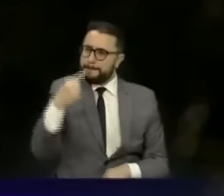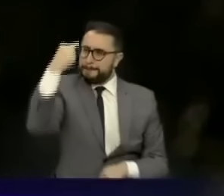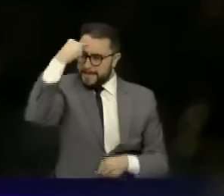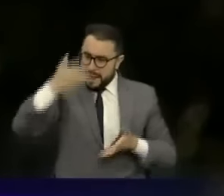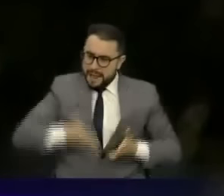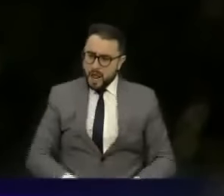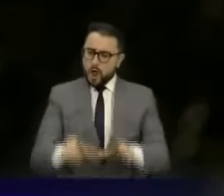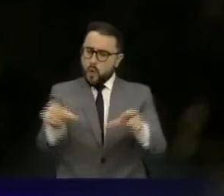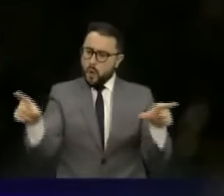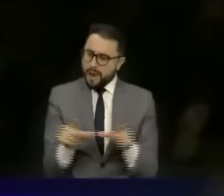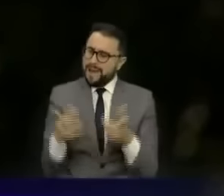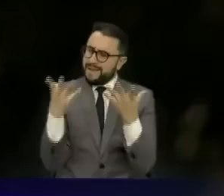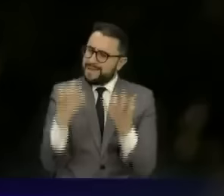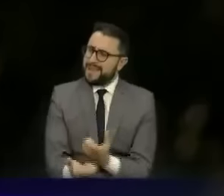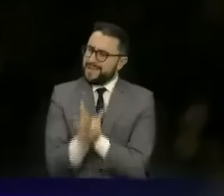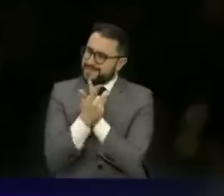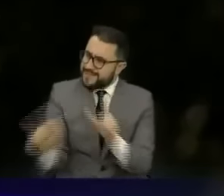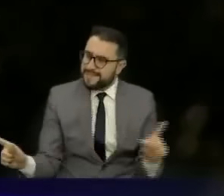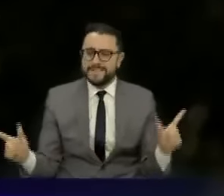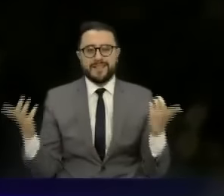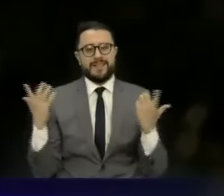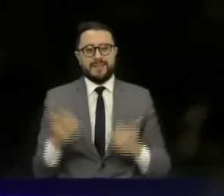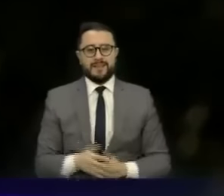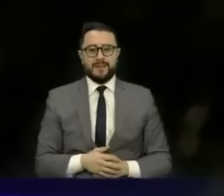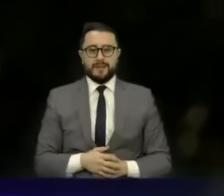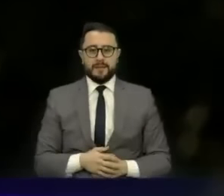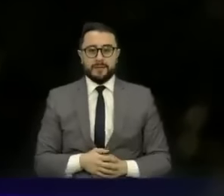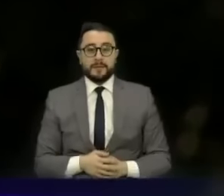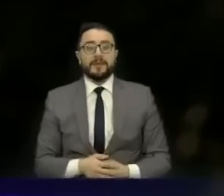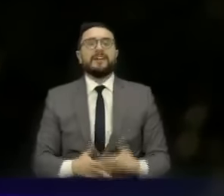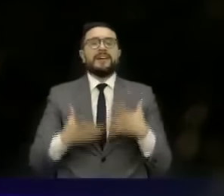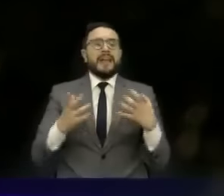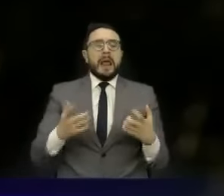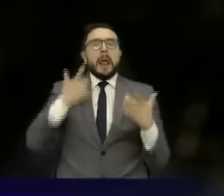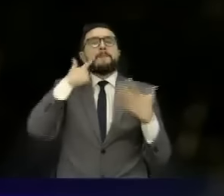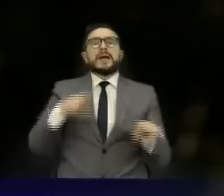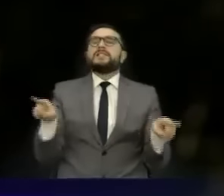nacieron libres. Queríamos un sueño nuevo,